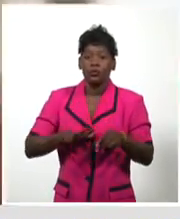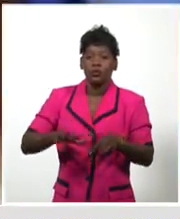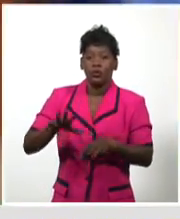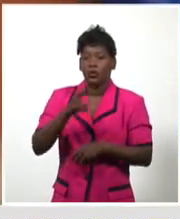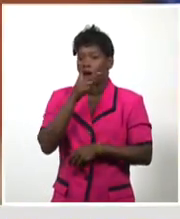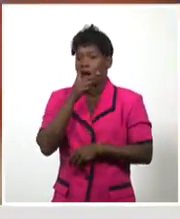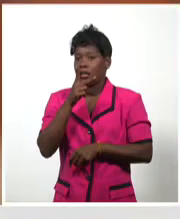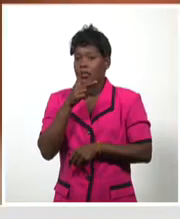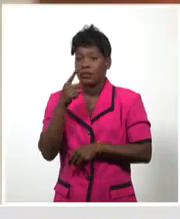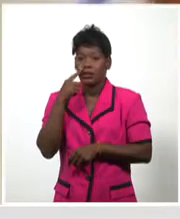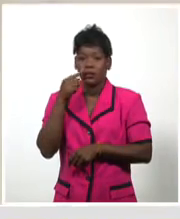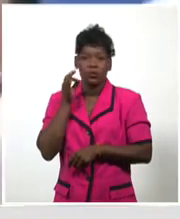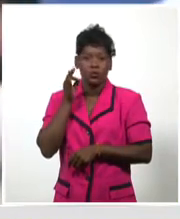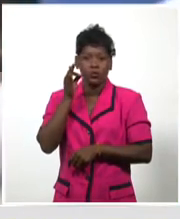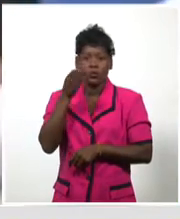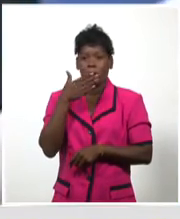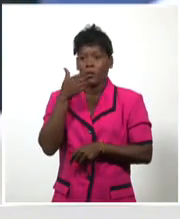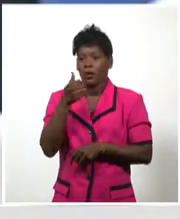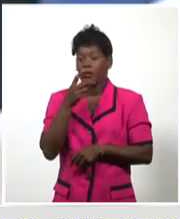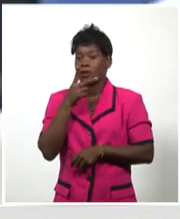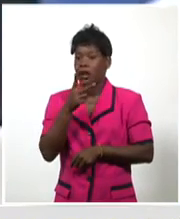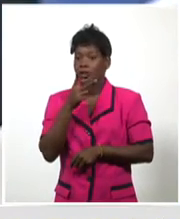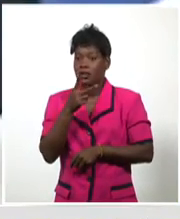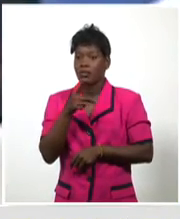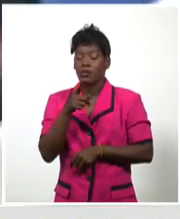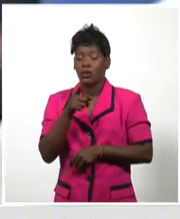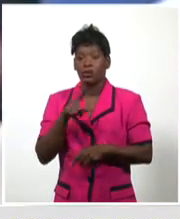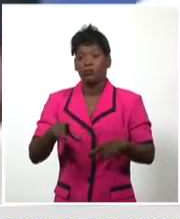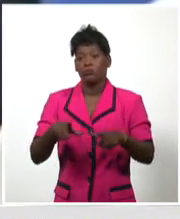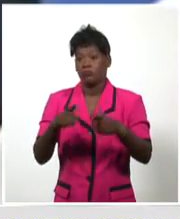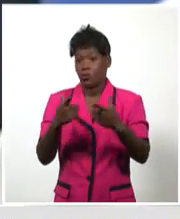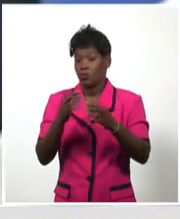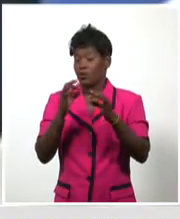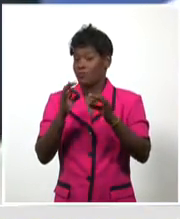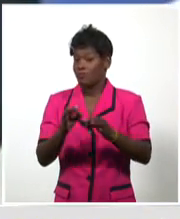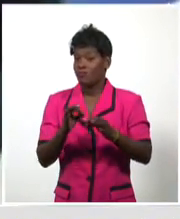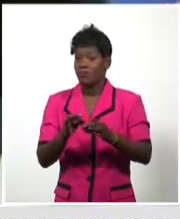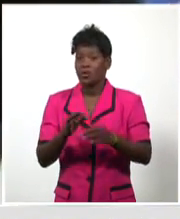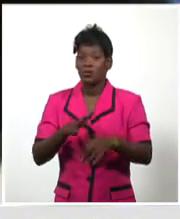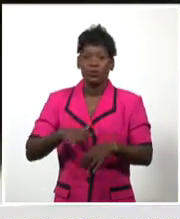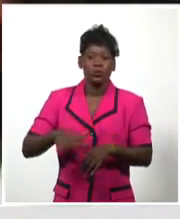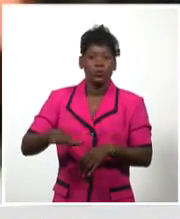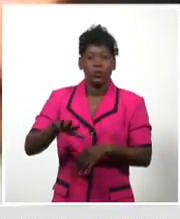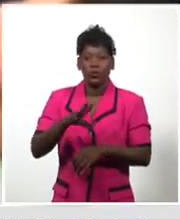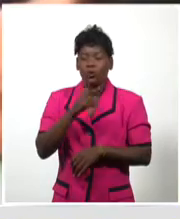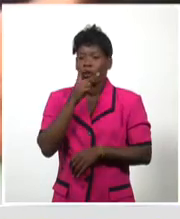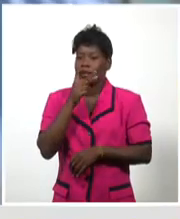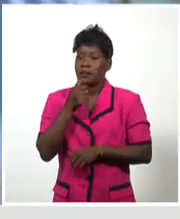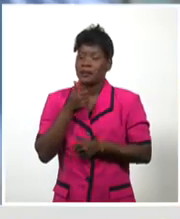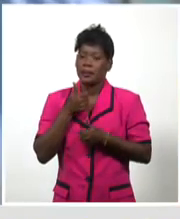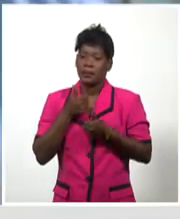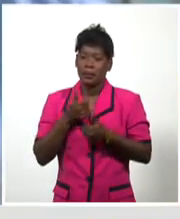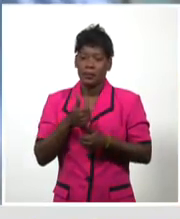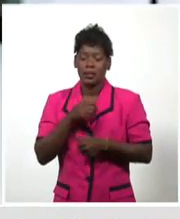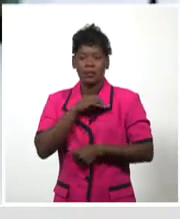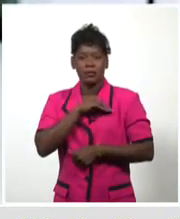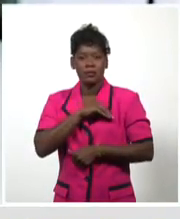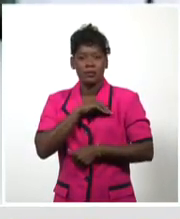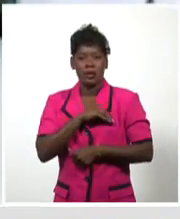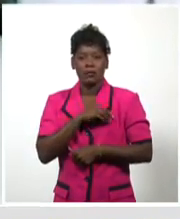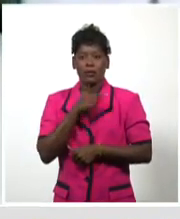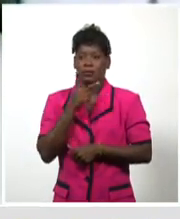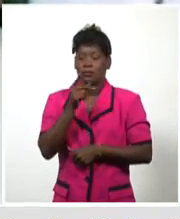el éxito y logran que la satisfacción del deber cumplido no suene tanto a frase trillada o a consigna, sino a sentimiento. Se